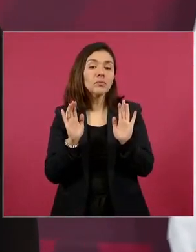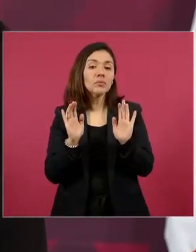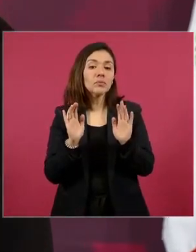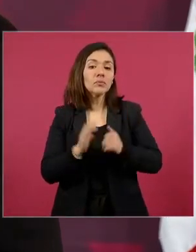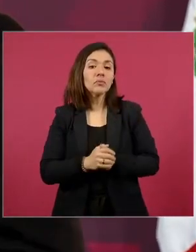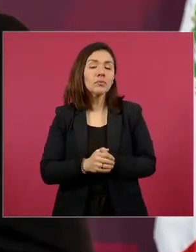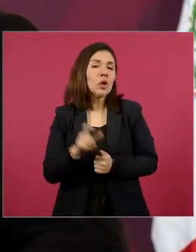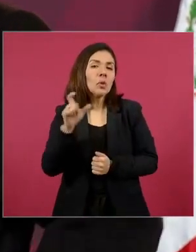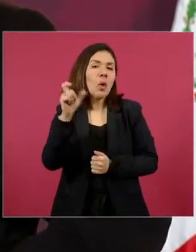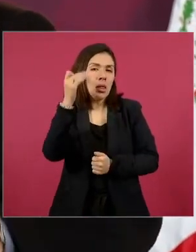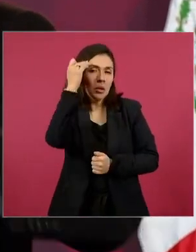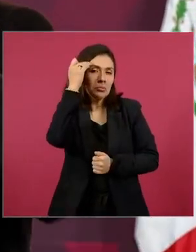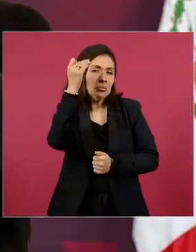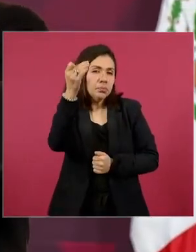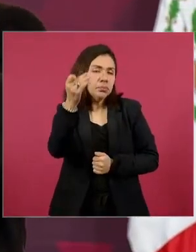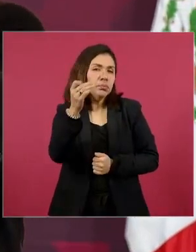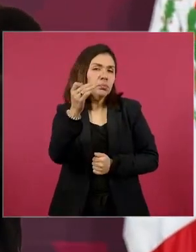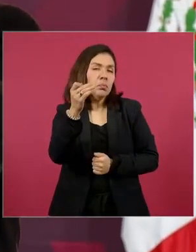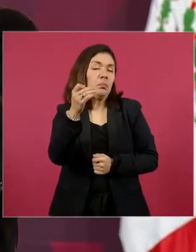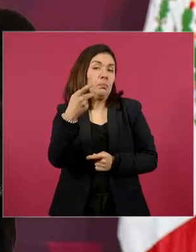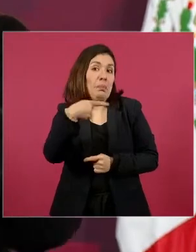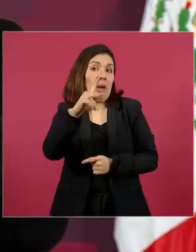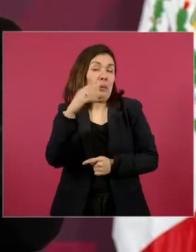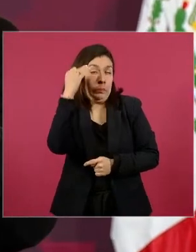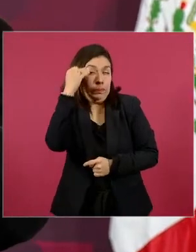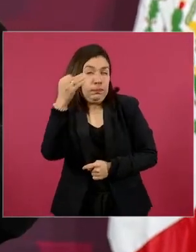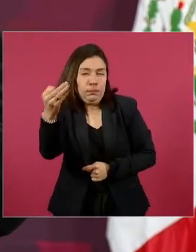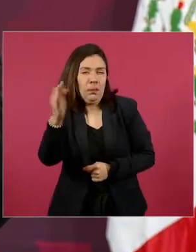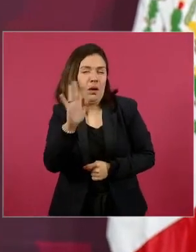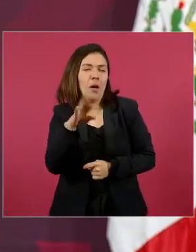pasado el tiempo, sino pronto, muy pronto,